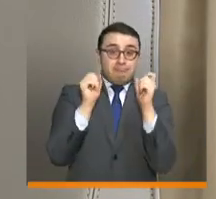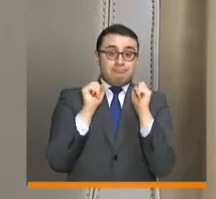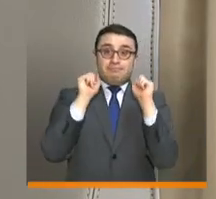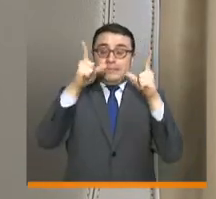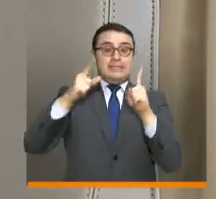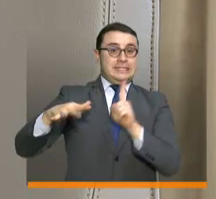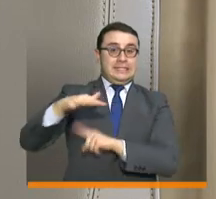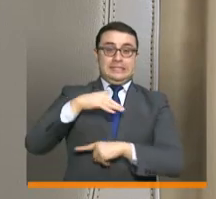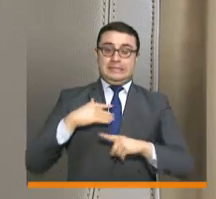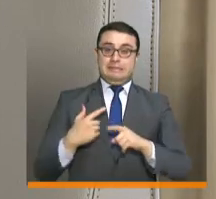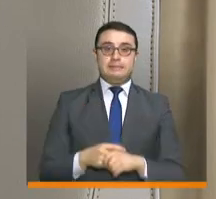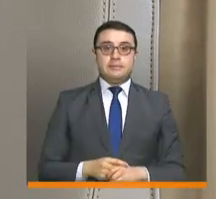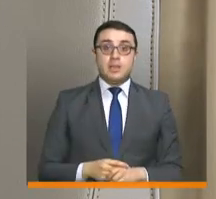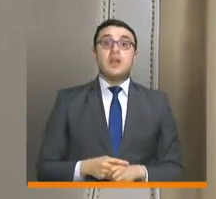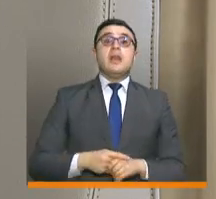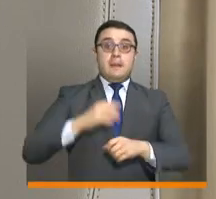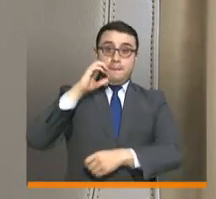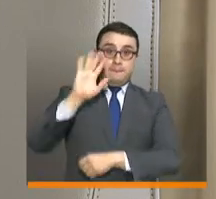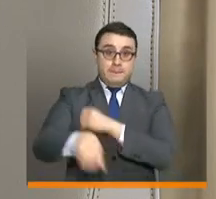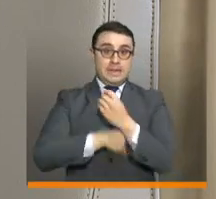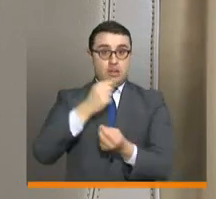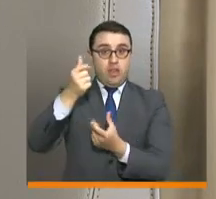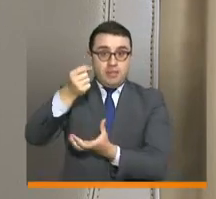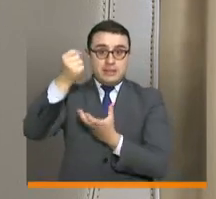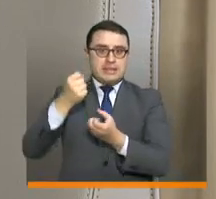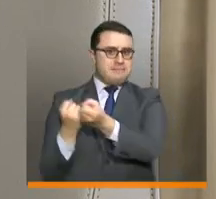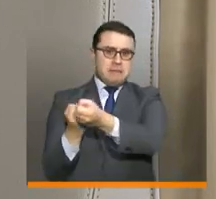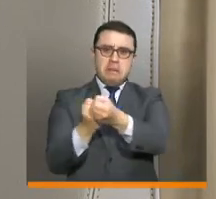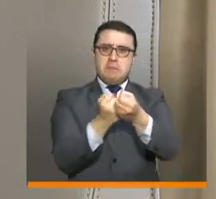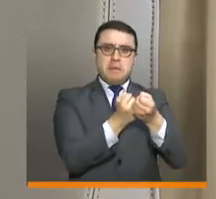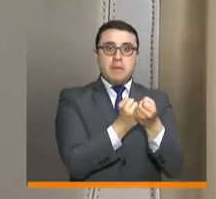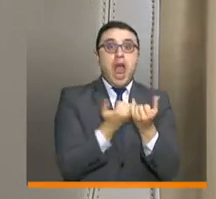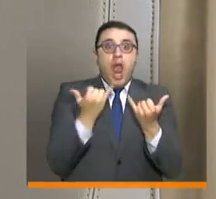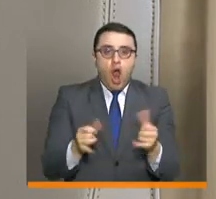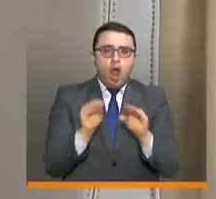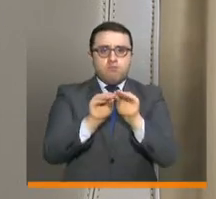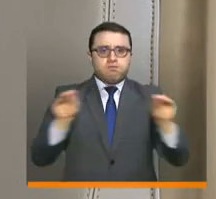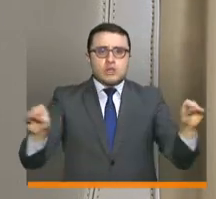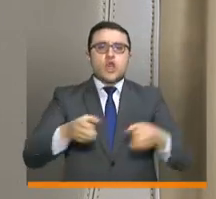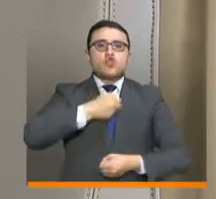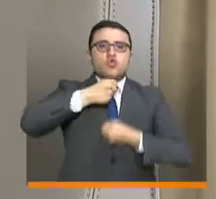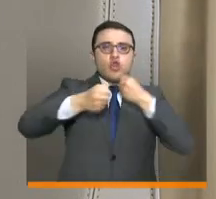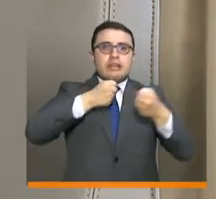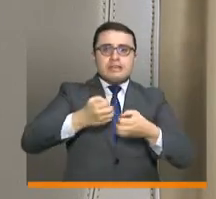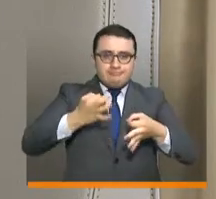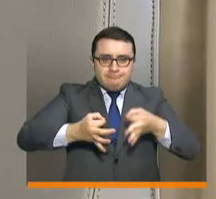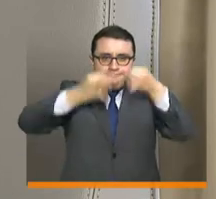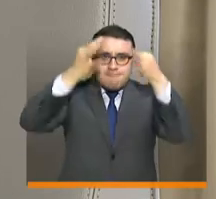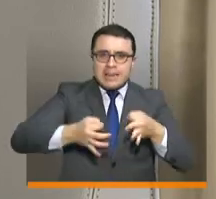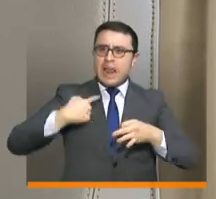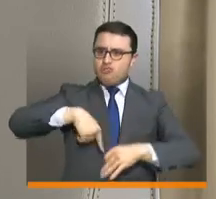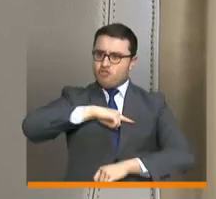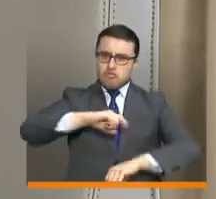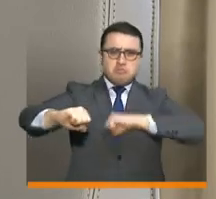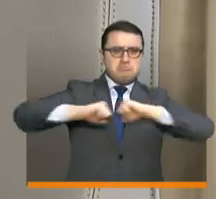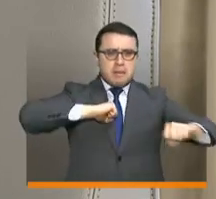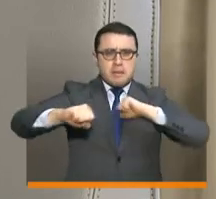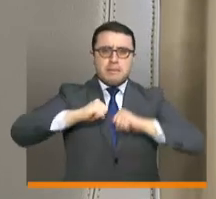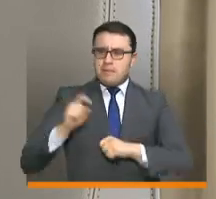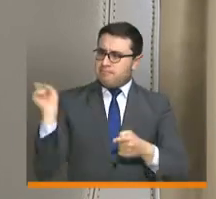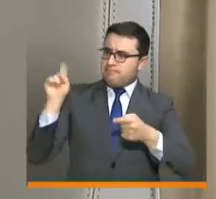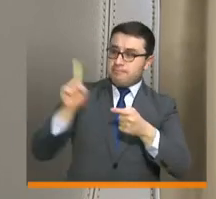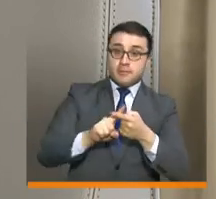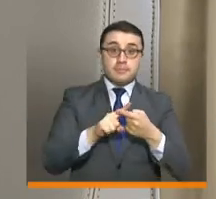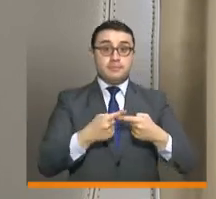Ministerio de Hacienda, son muchos los apoyos que hemos dado, presidente, y hoy vienen más anuncios y noticias ya reales, acciones que venimos realizando.